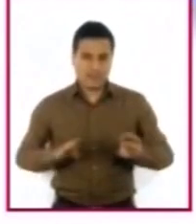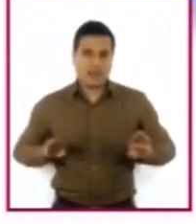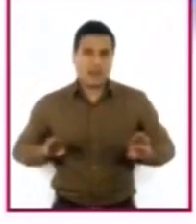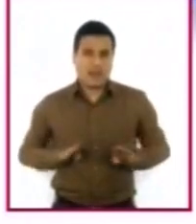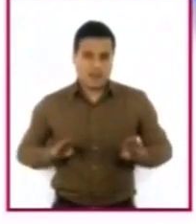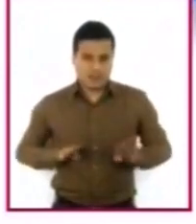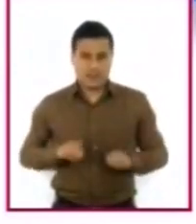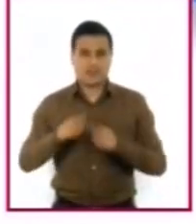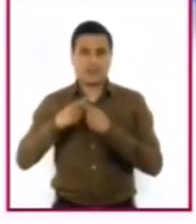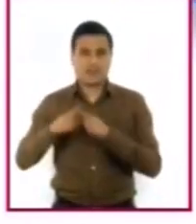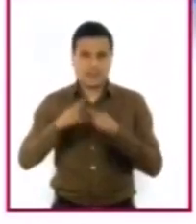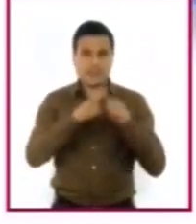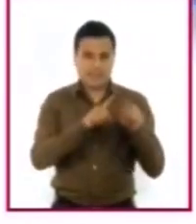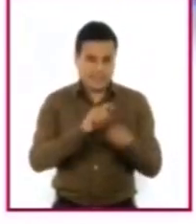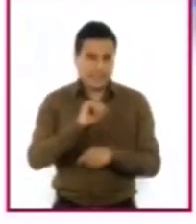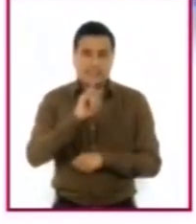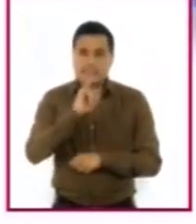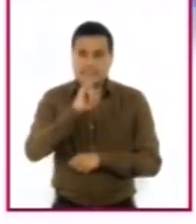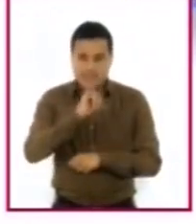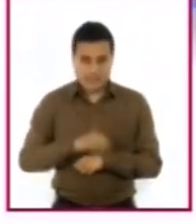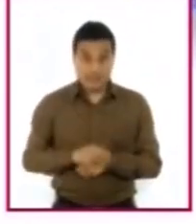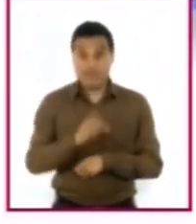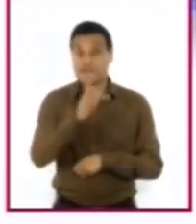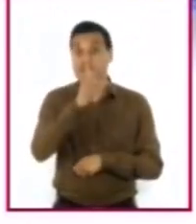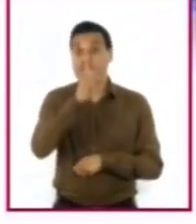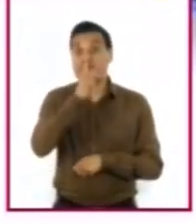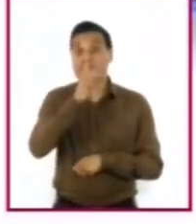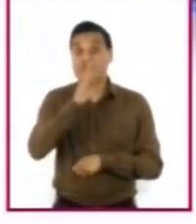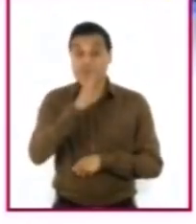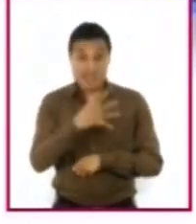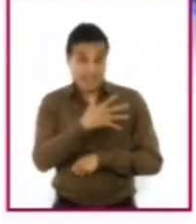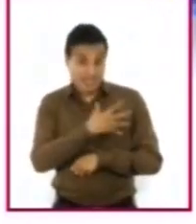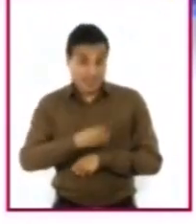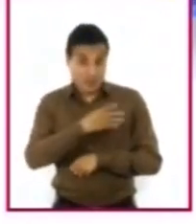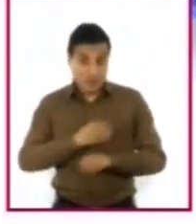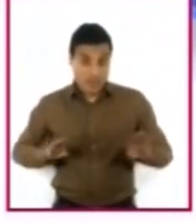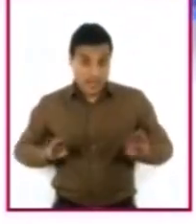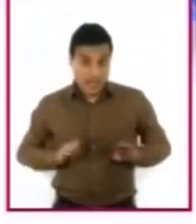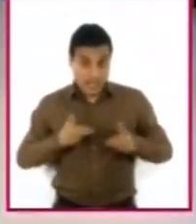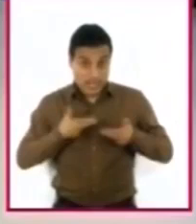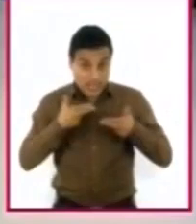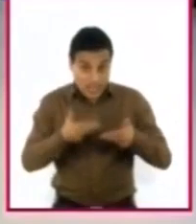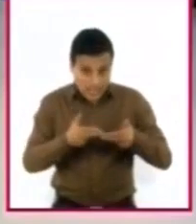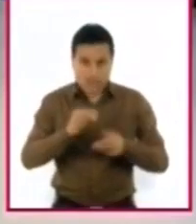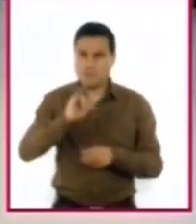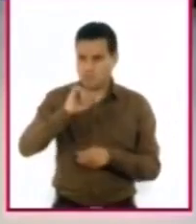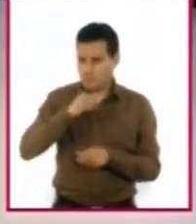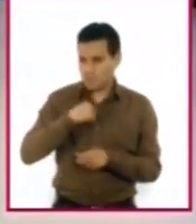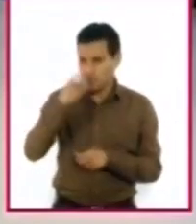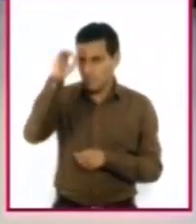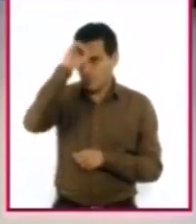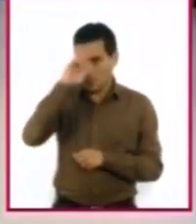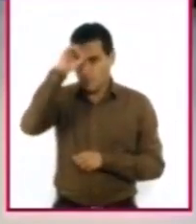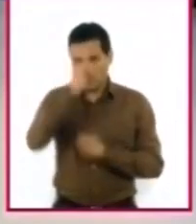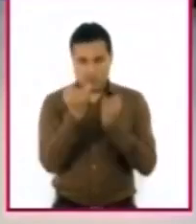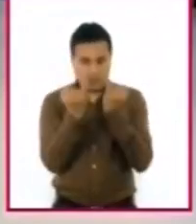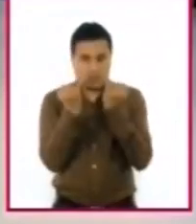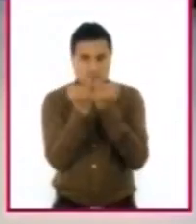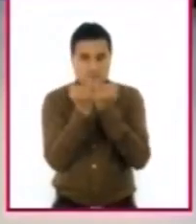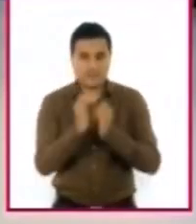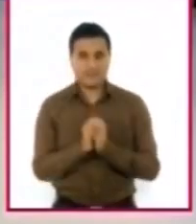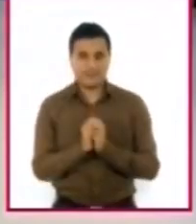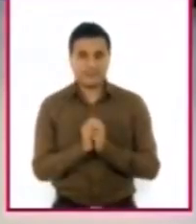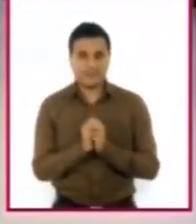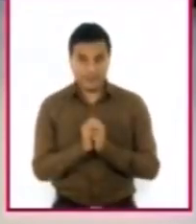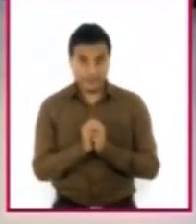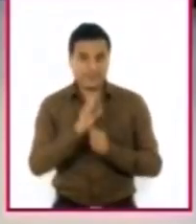acuerdo. Los caracteres de los padres se heredan a los hijos. En eso estamos de acuerdo. En la naturaleza, los